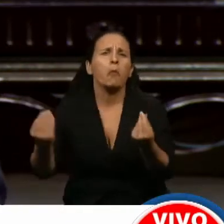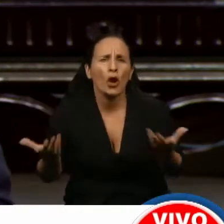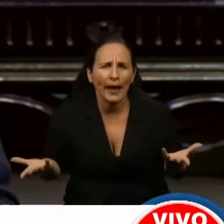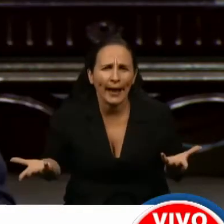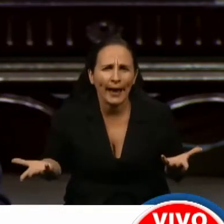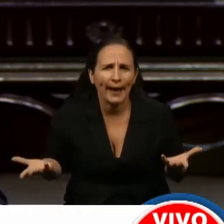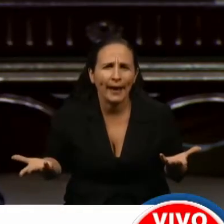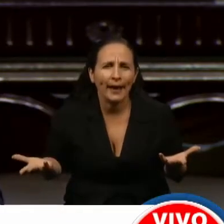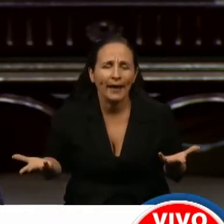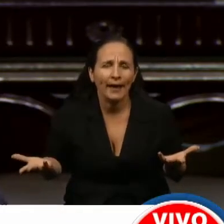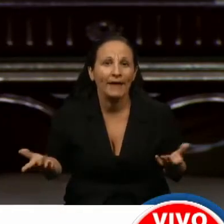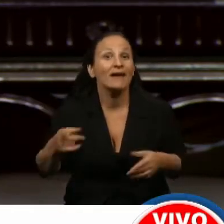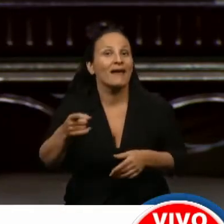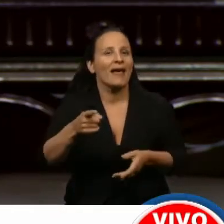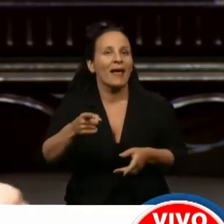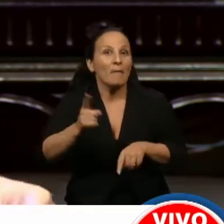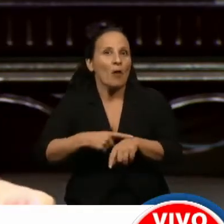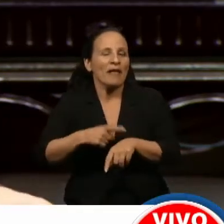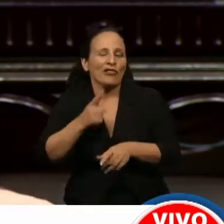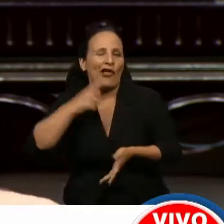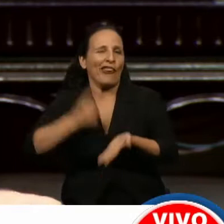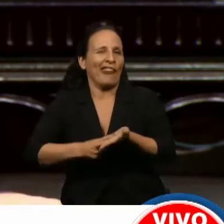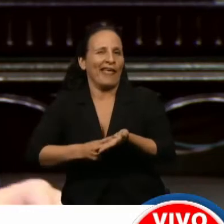Porque se decide también, en el mismo momento,